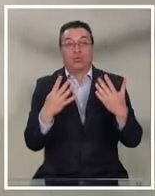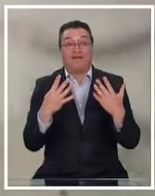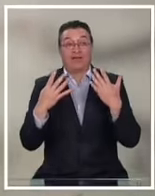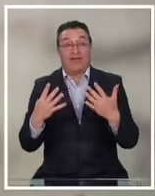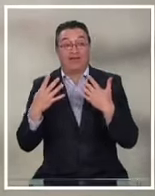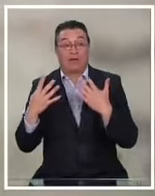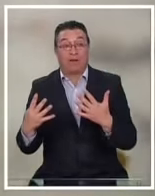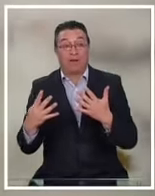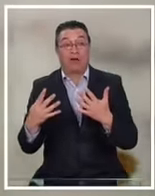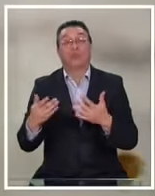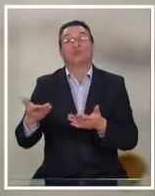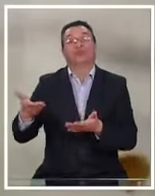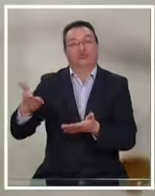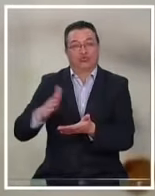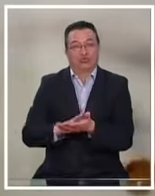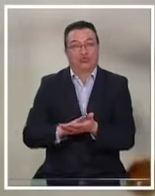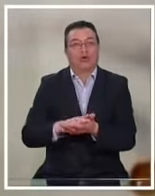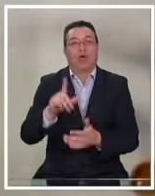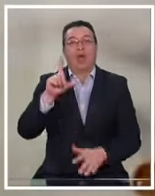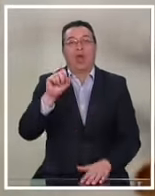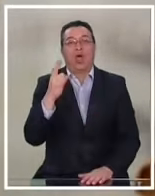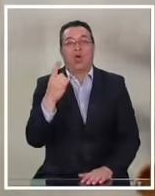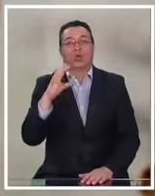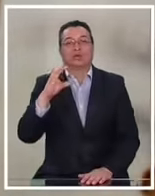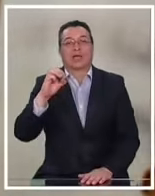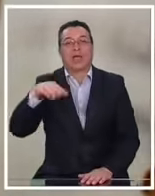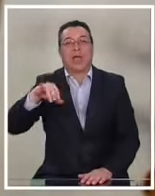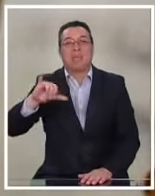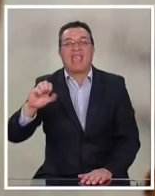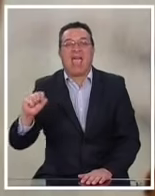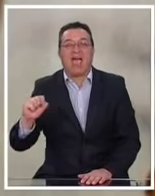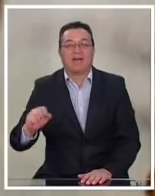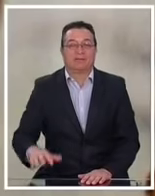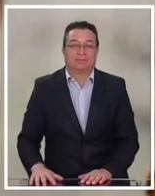1999 muere víctima de una leucemia.